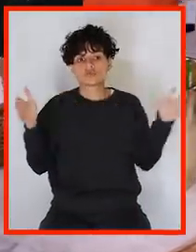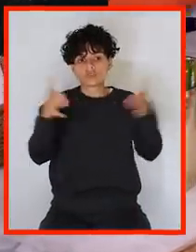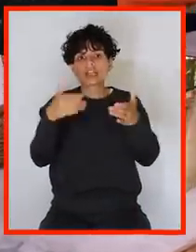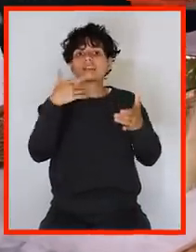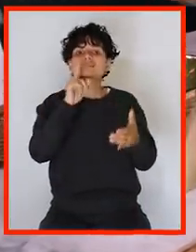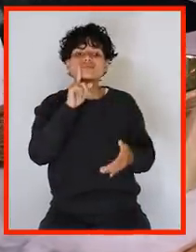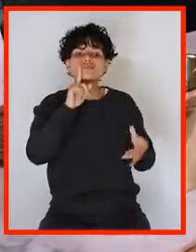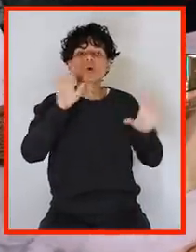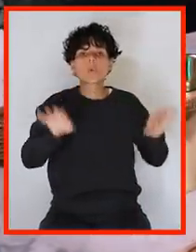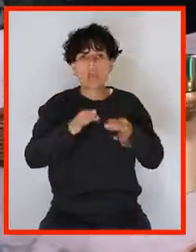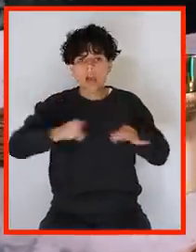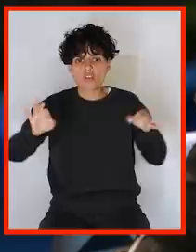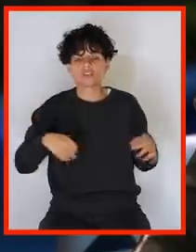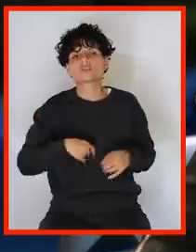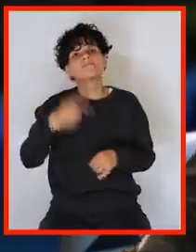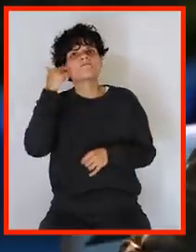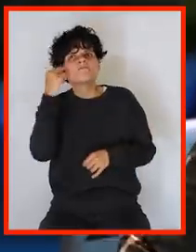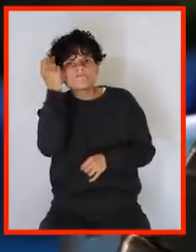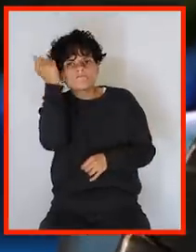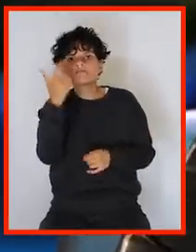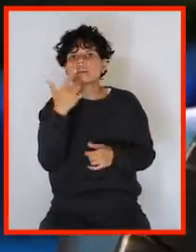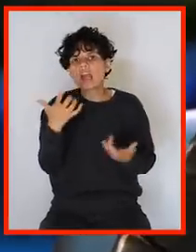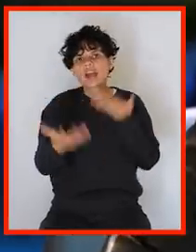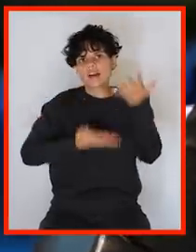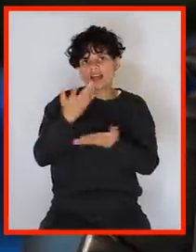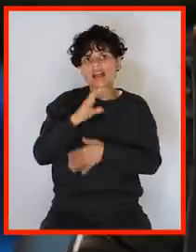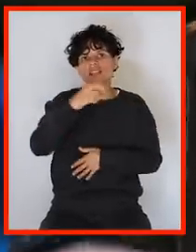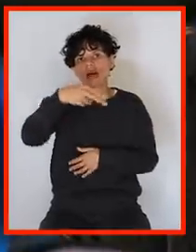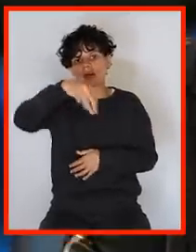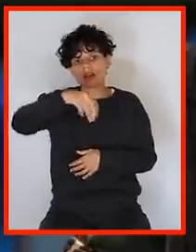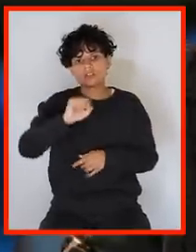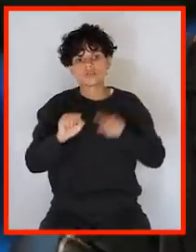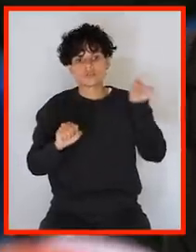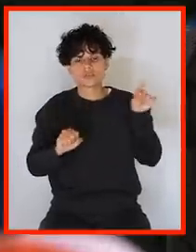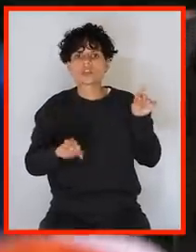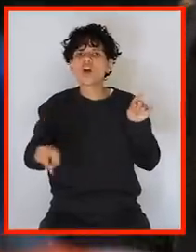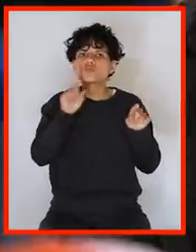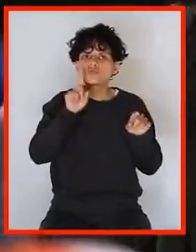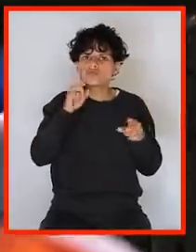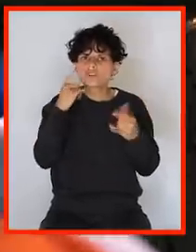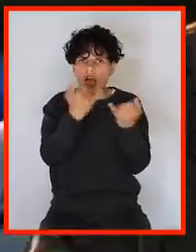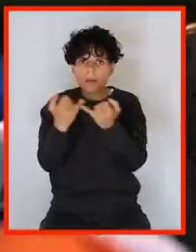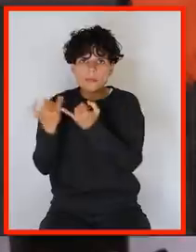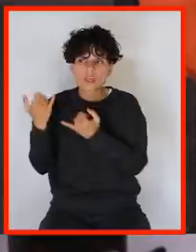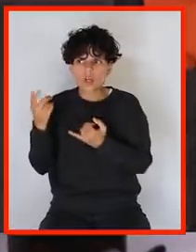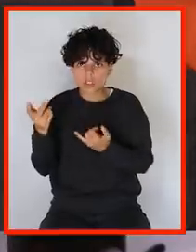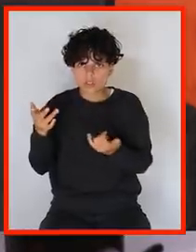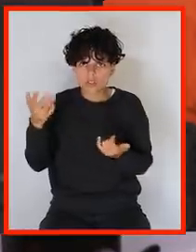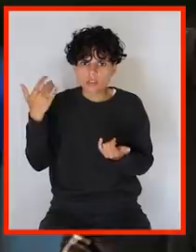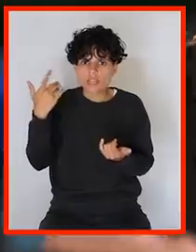amigos y que estaban en un cumpleaños y dijeron, contratemos a bailar en el chamaco. ¿Has tenido amigos del bajo mundo,